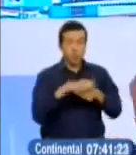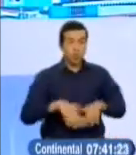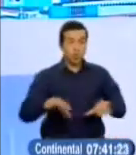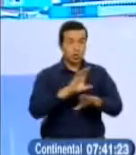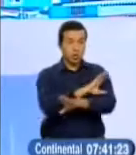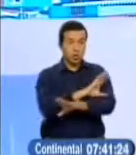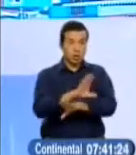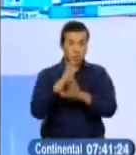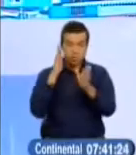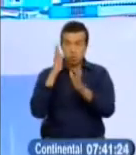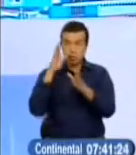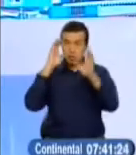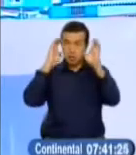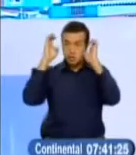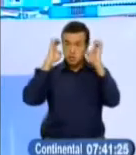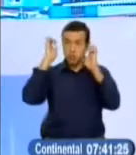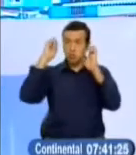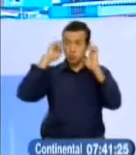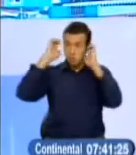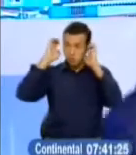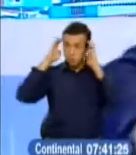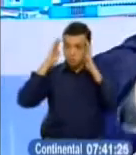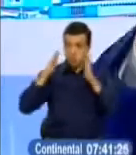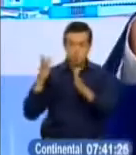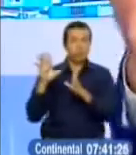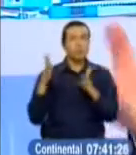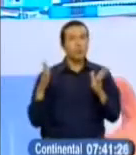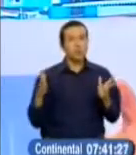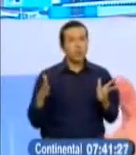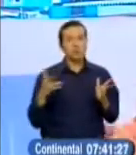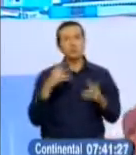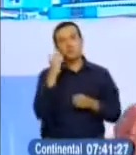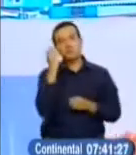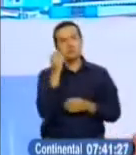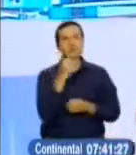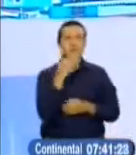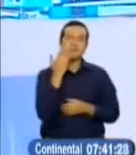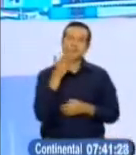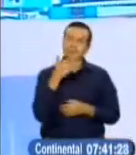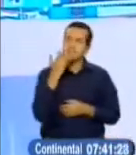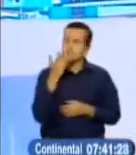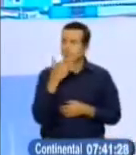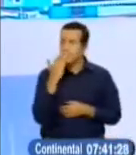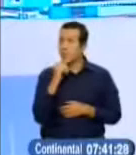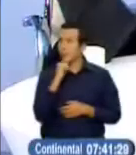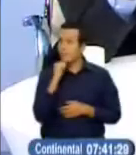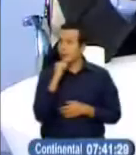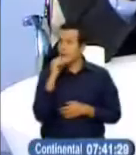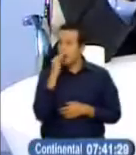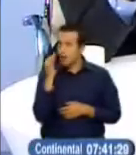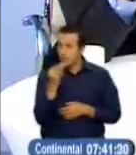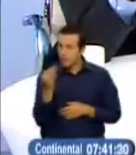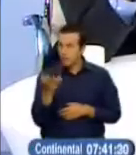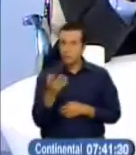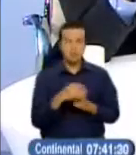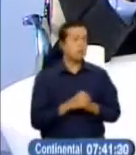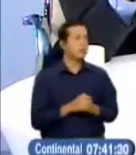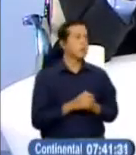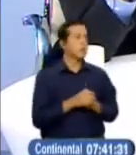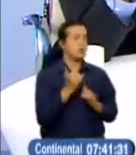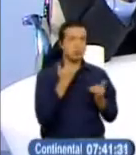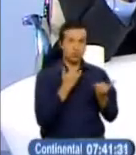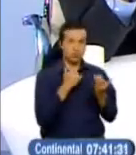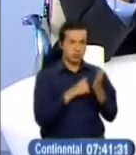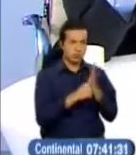hay lo que tú reclamas una política de estado lo que hay es un discurso de propaganda pero no hay un conjunto en estos 60 dije el actual ministerio